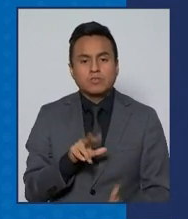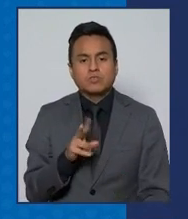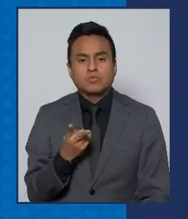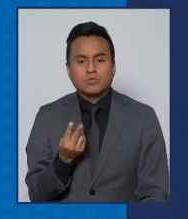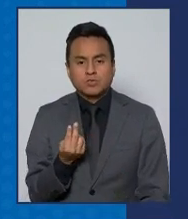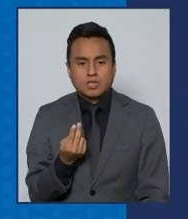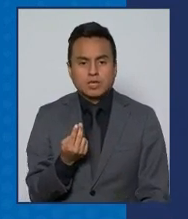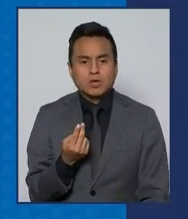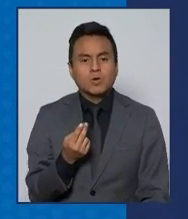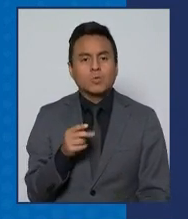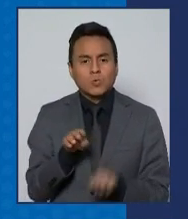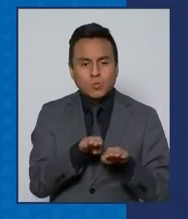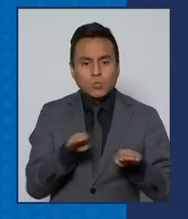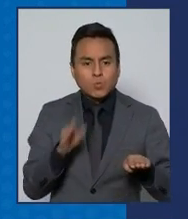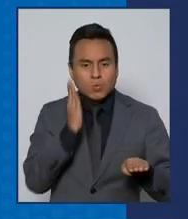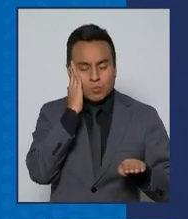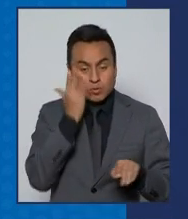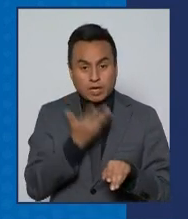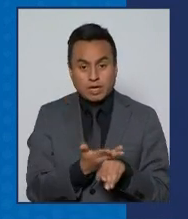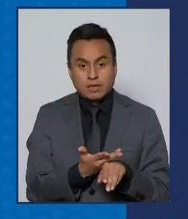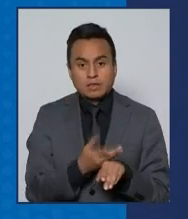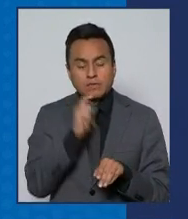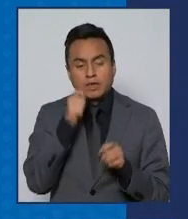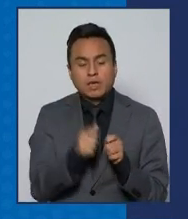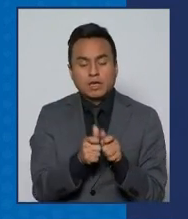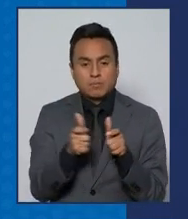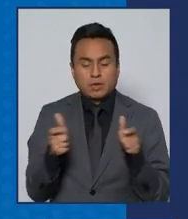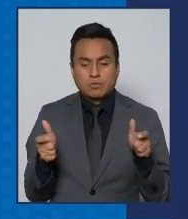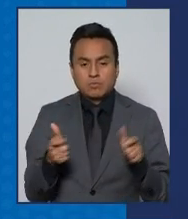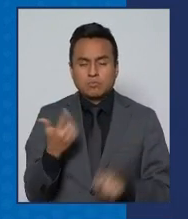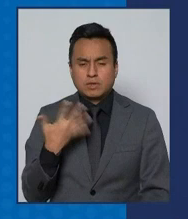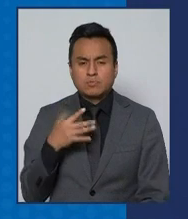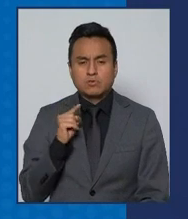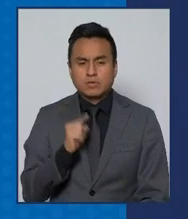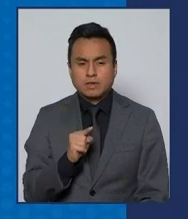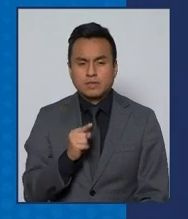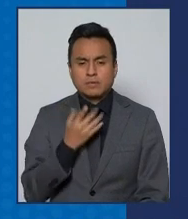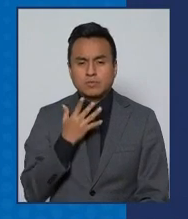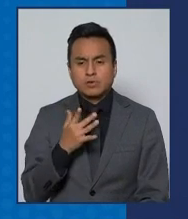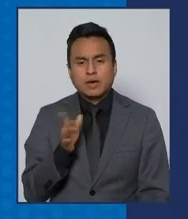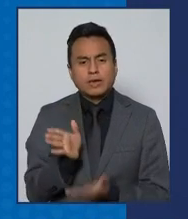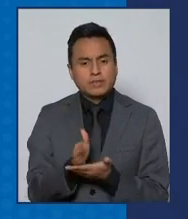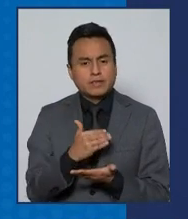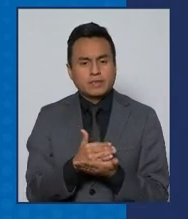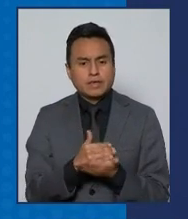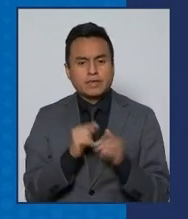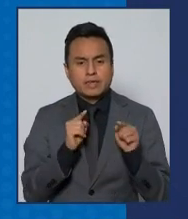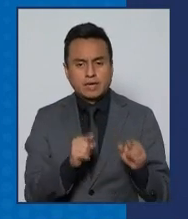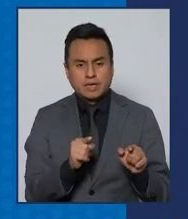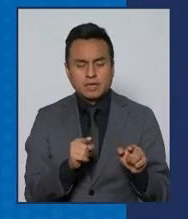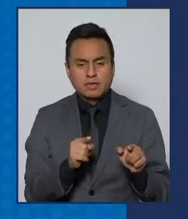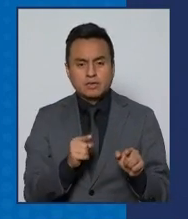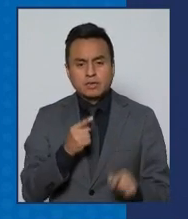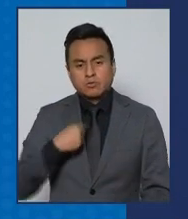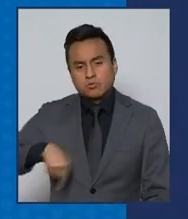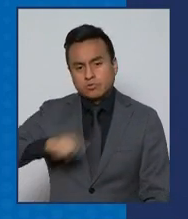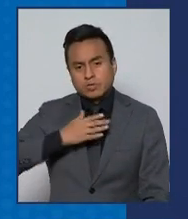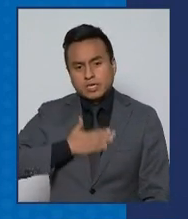11.812 cupos. Esto es un incremento muy importante porque es la estrategia que queremos